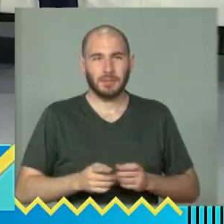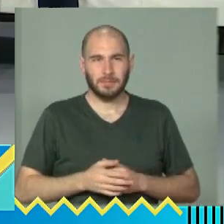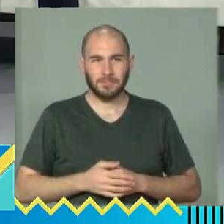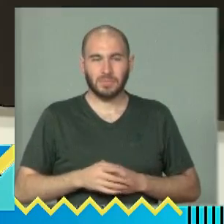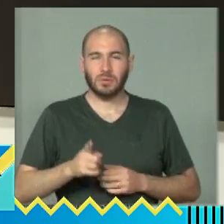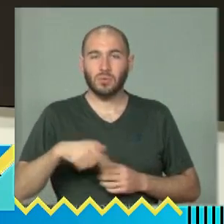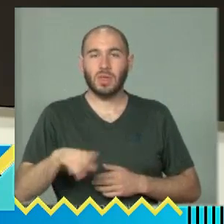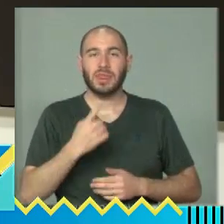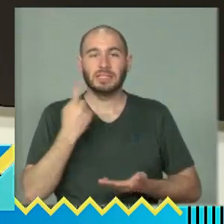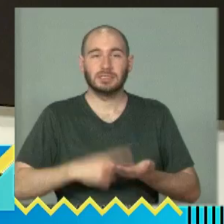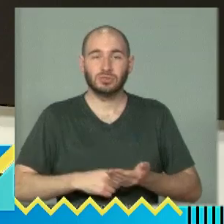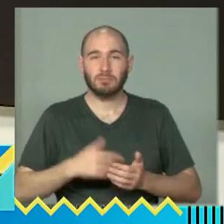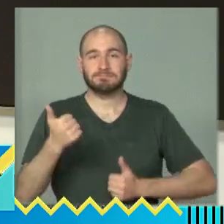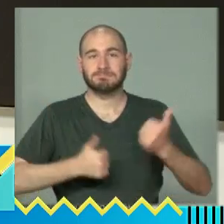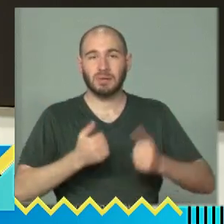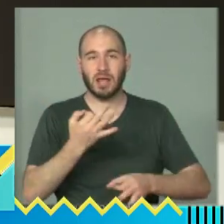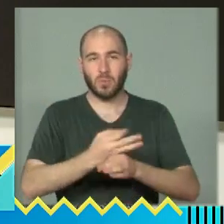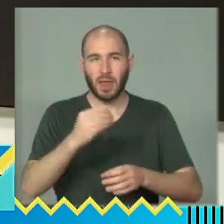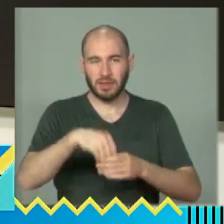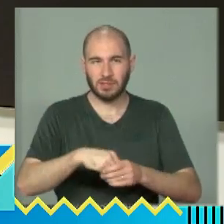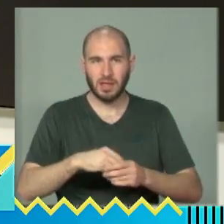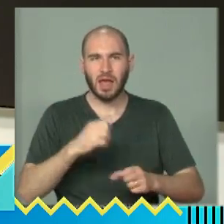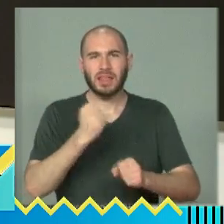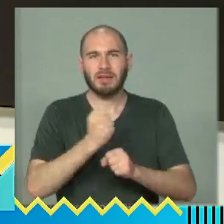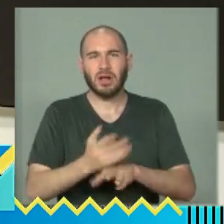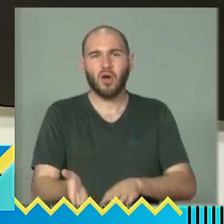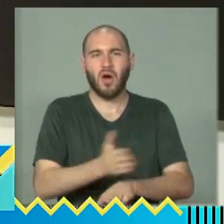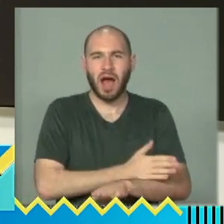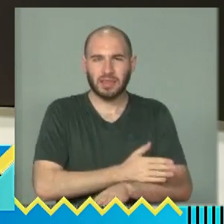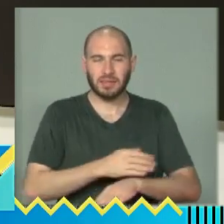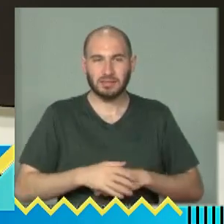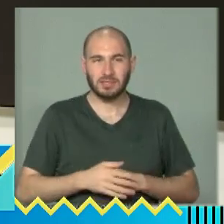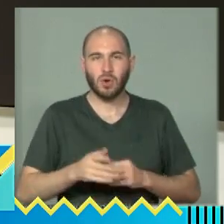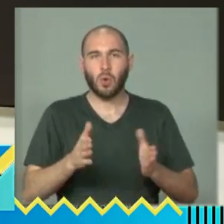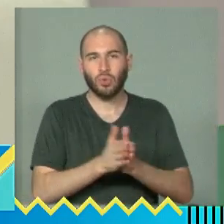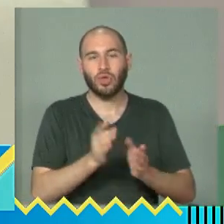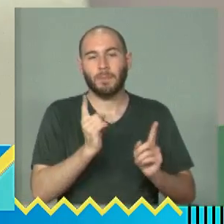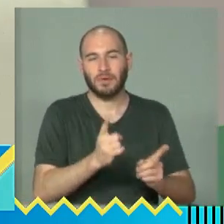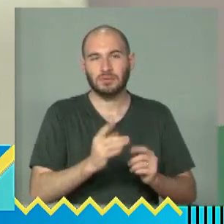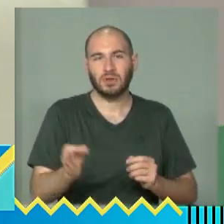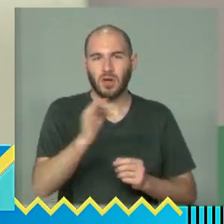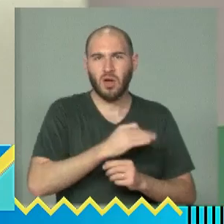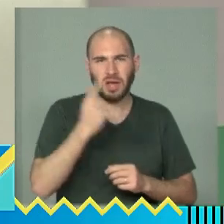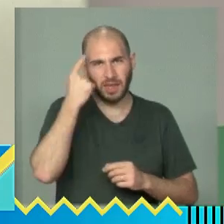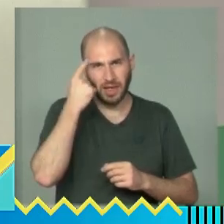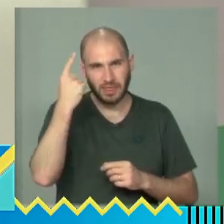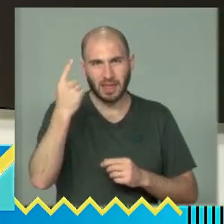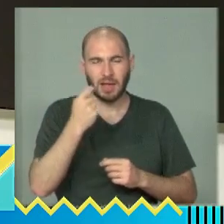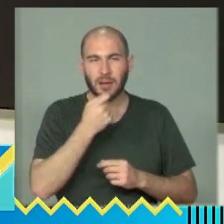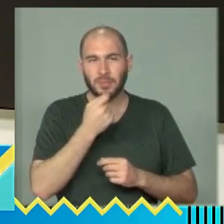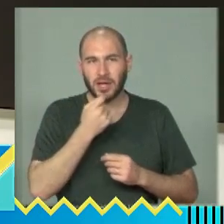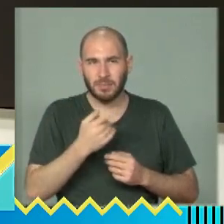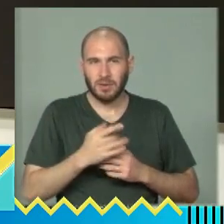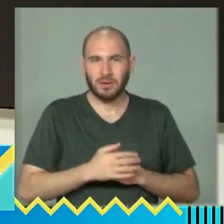deciden ustedes participar en la escuela, ¿hicieron trabajos previos con los profesores o pensaron en alguna idea como para ya llegar